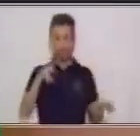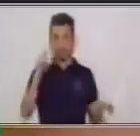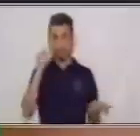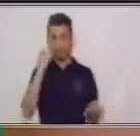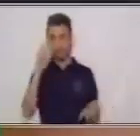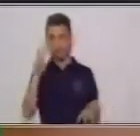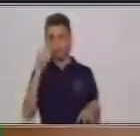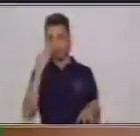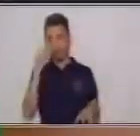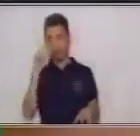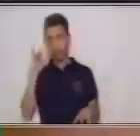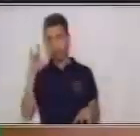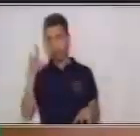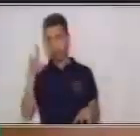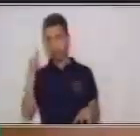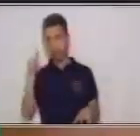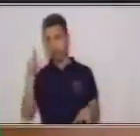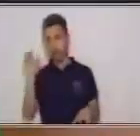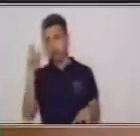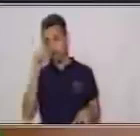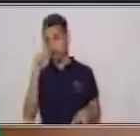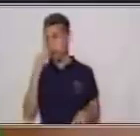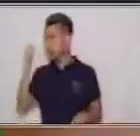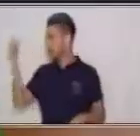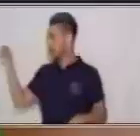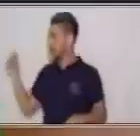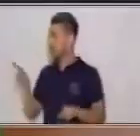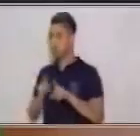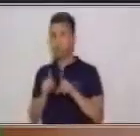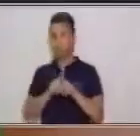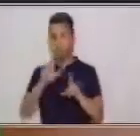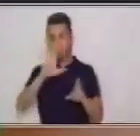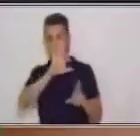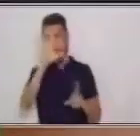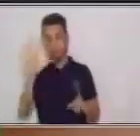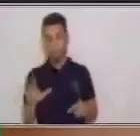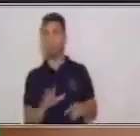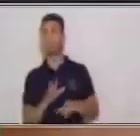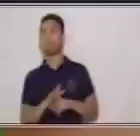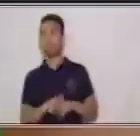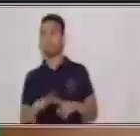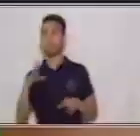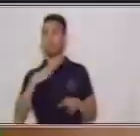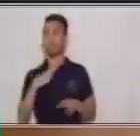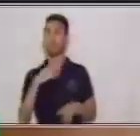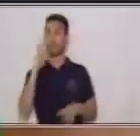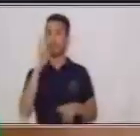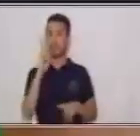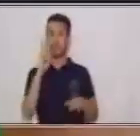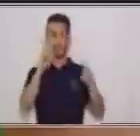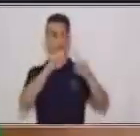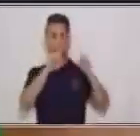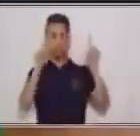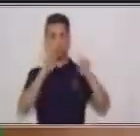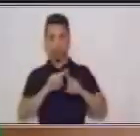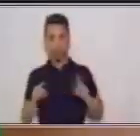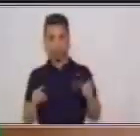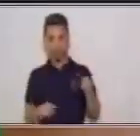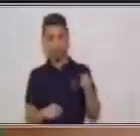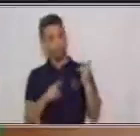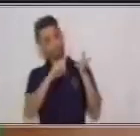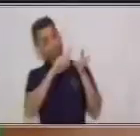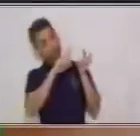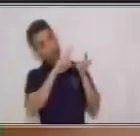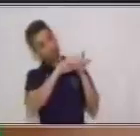este mapa que tenemos acá. La clasificación de los sustantivos se da en 3 categorías. Por su formación